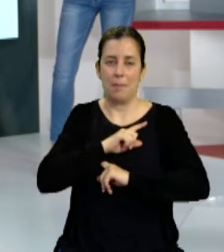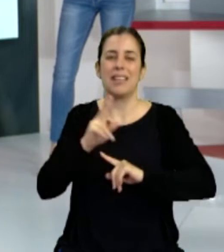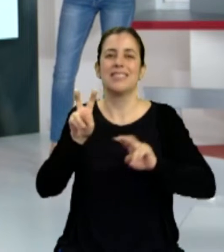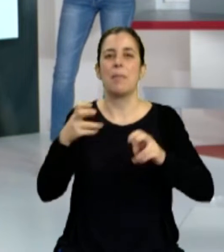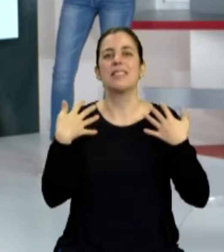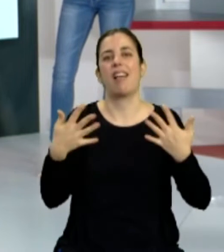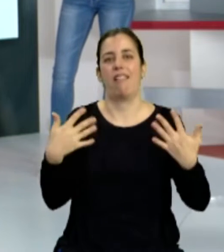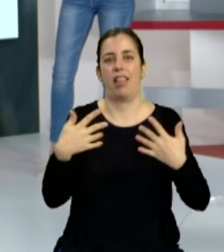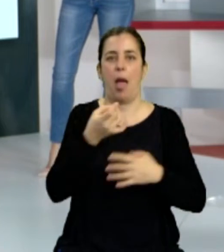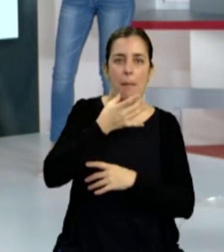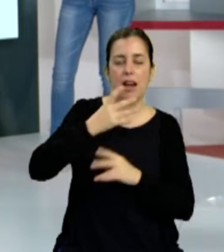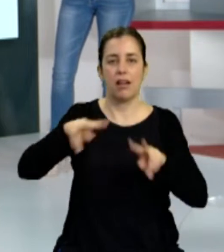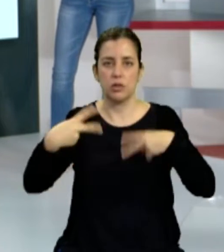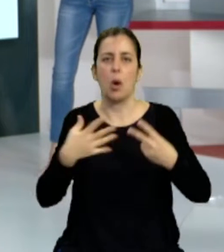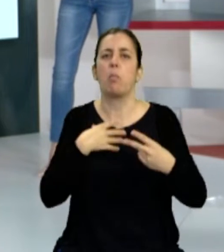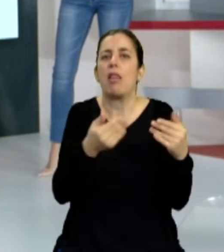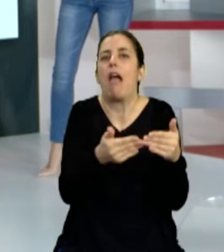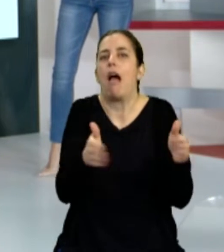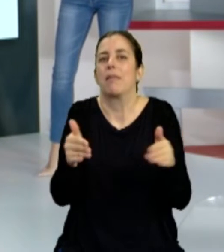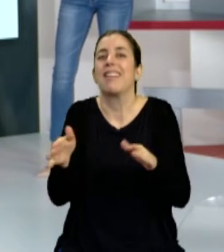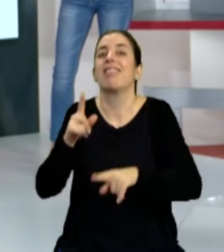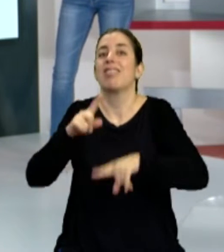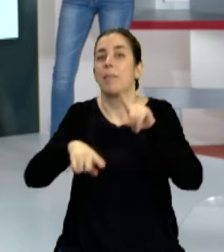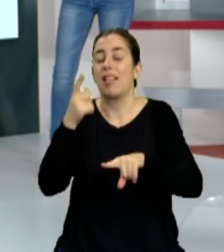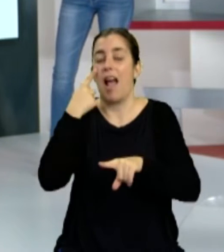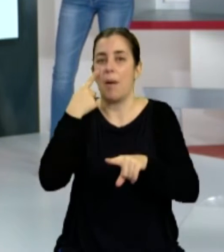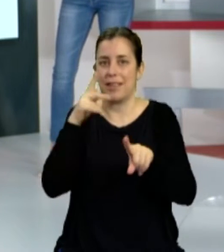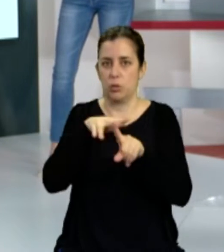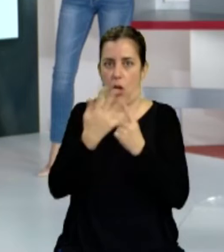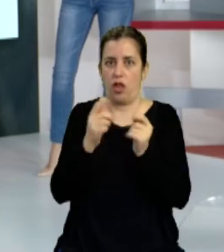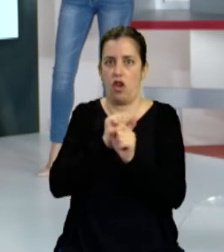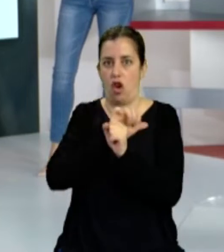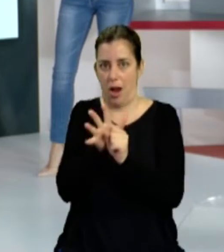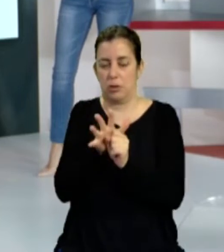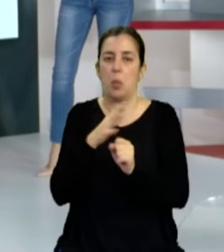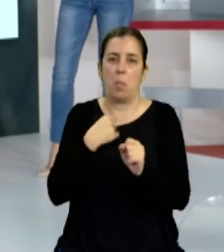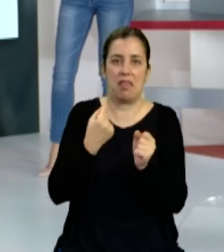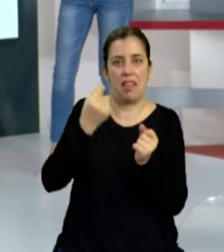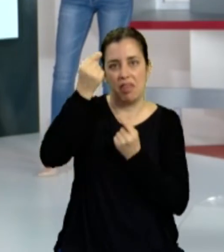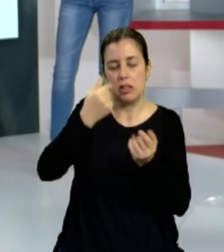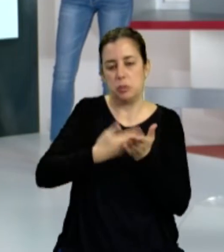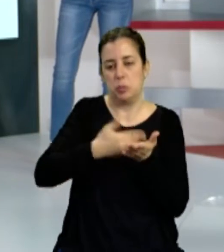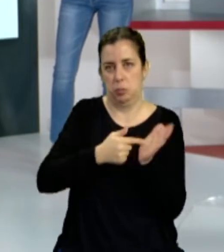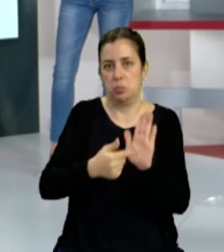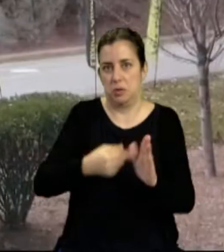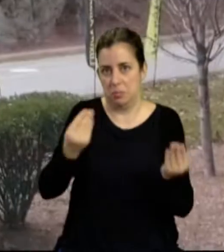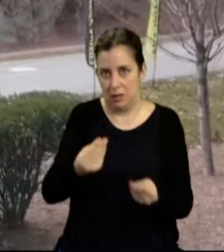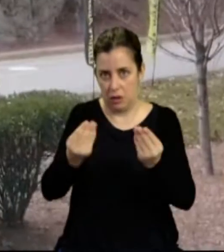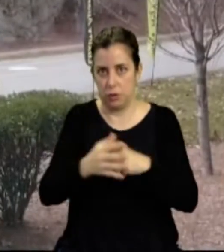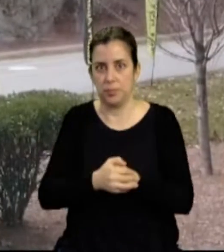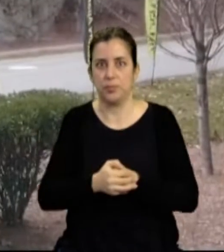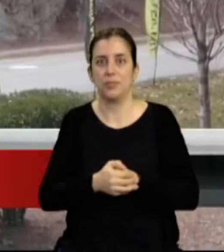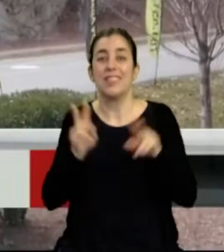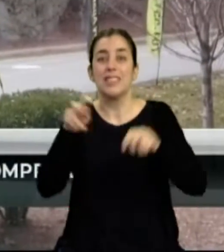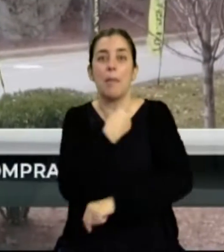pueden abrir, siempre teniendo en cuenta que la situación epidemiológica así lo permita. Y mientras tanto, la carrera por conseguir una vacuna